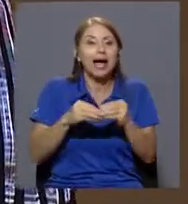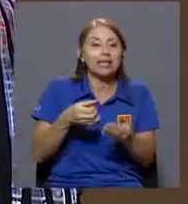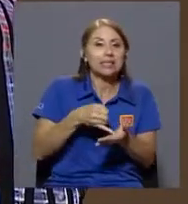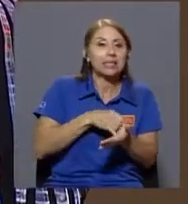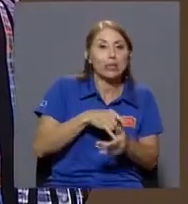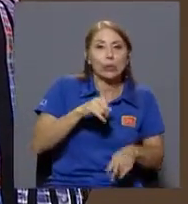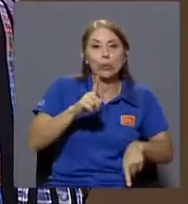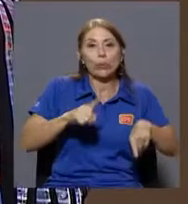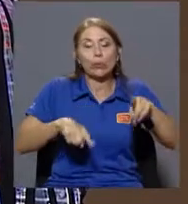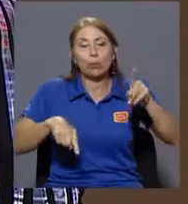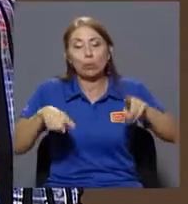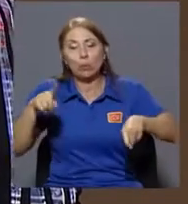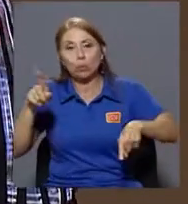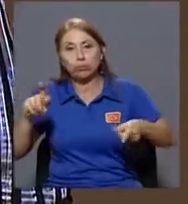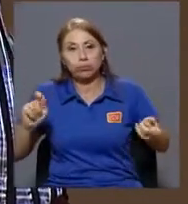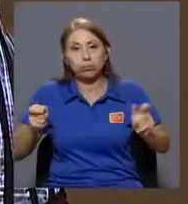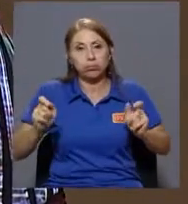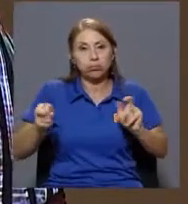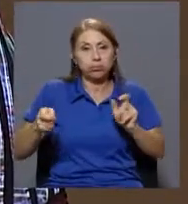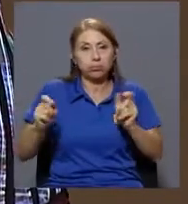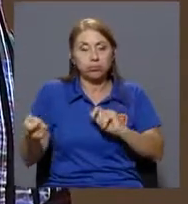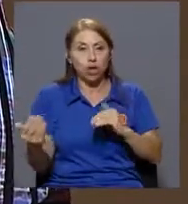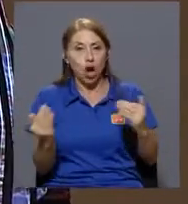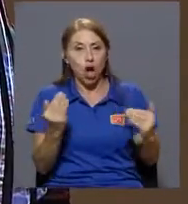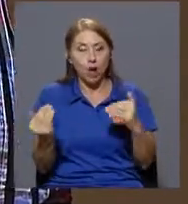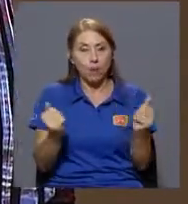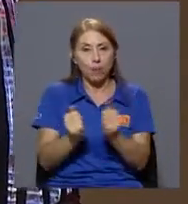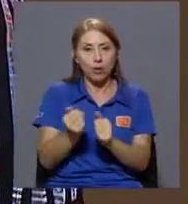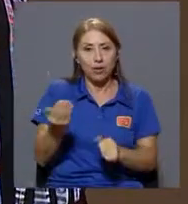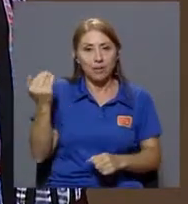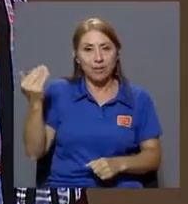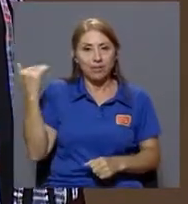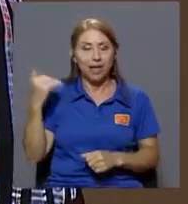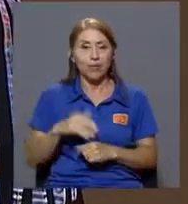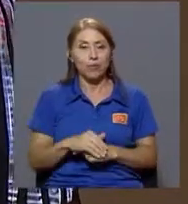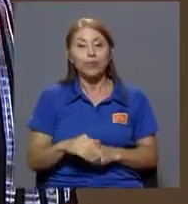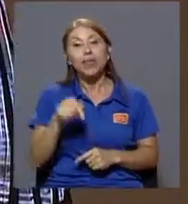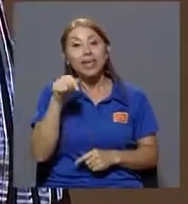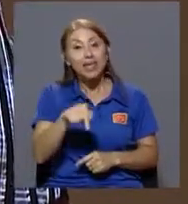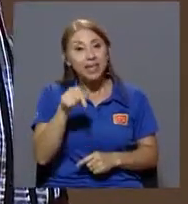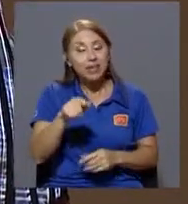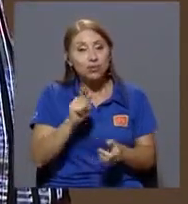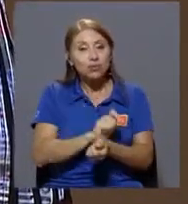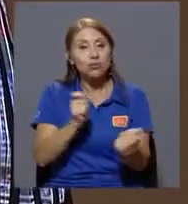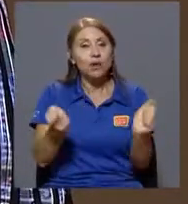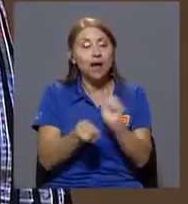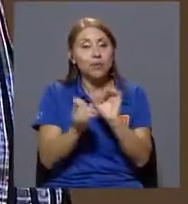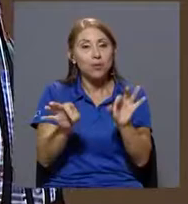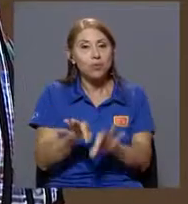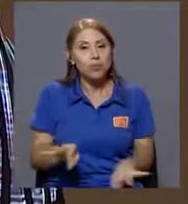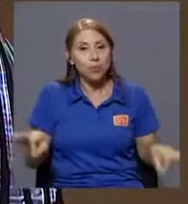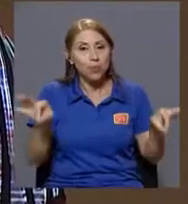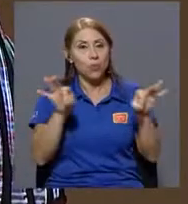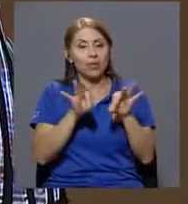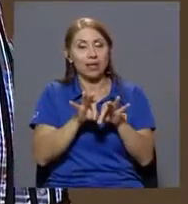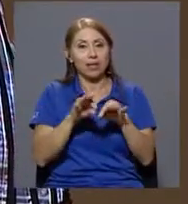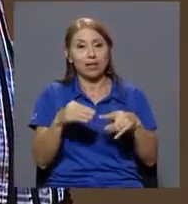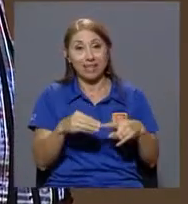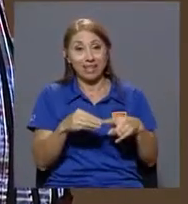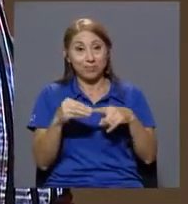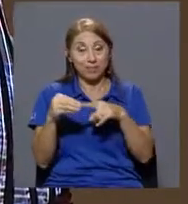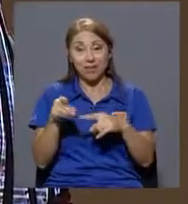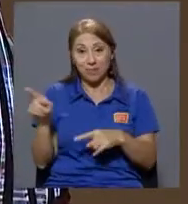que veníamos viendo en el pasado. Y es que esto es un cambio importante, sobre todo porque usted lo